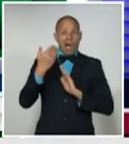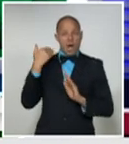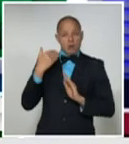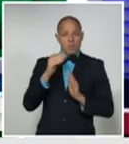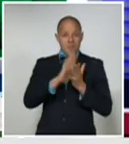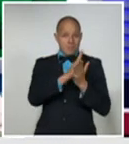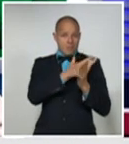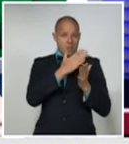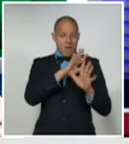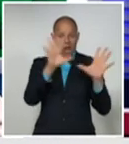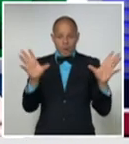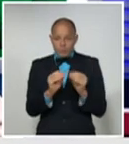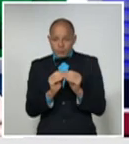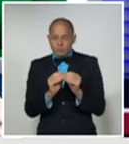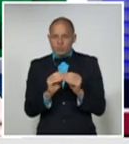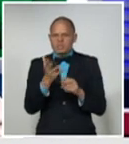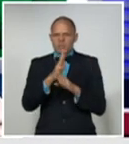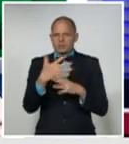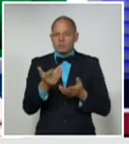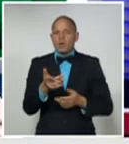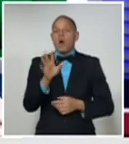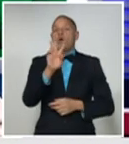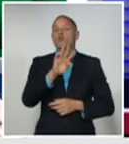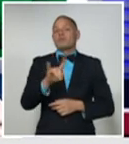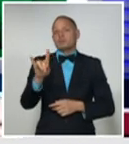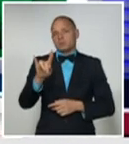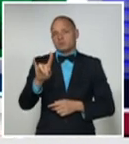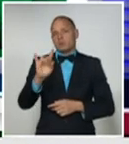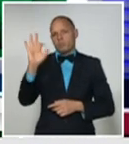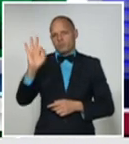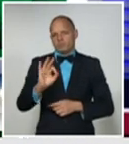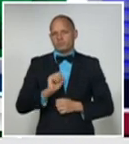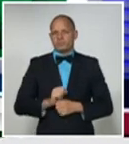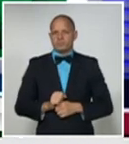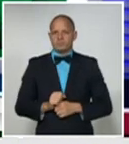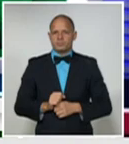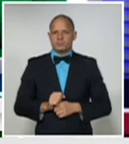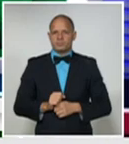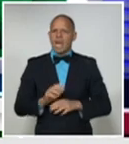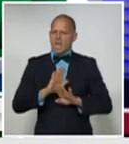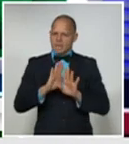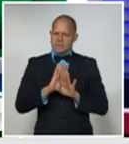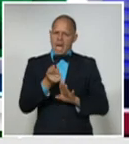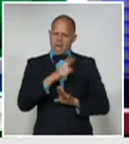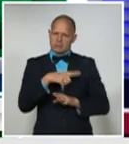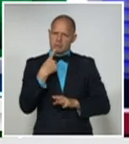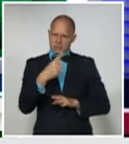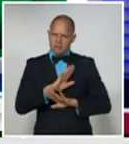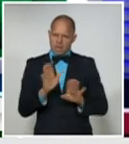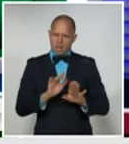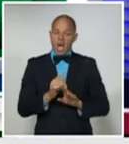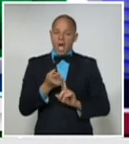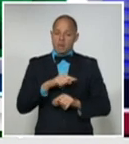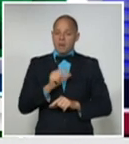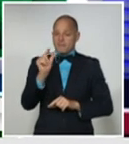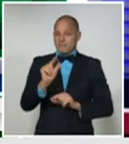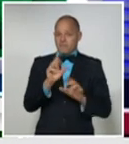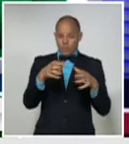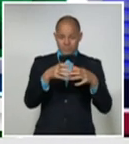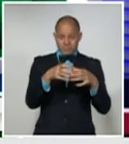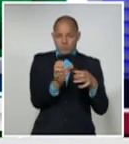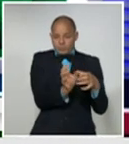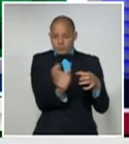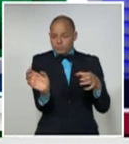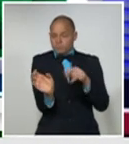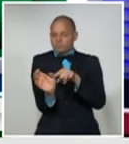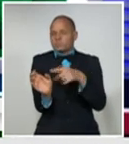92,3%. Como ya lo dije, ayer 19 con fuente de infección en el extranjero, el